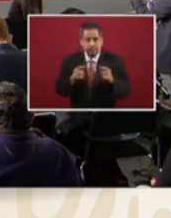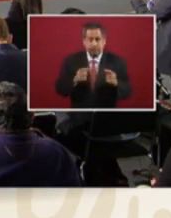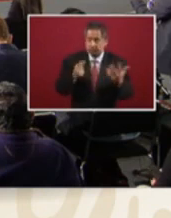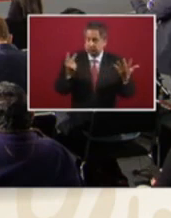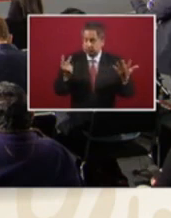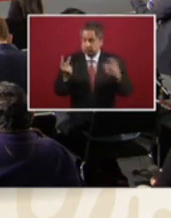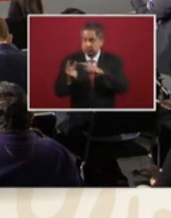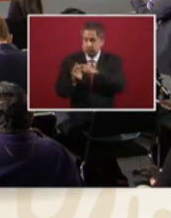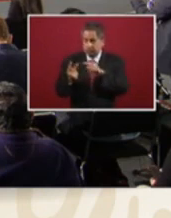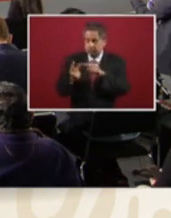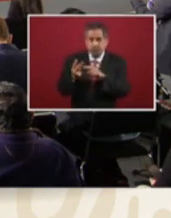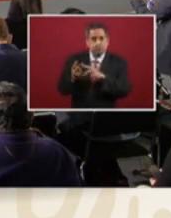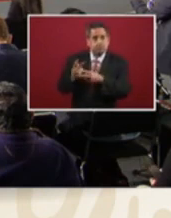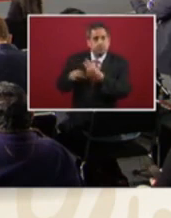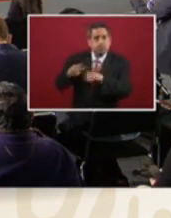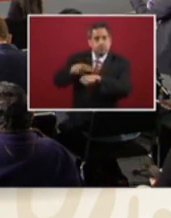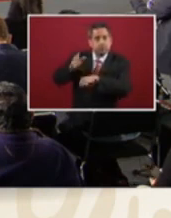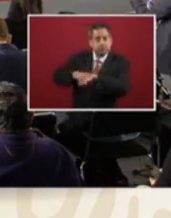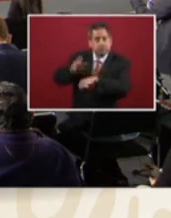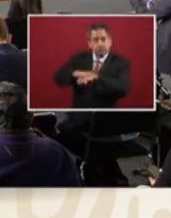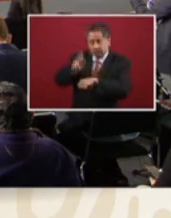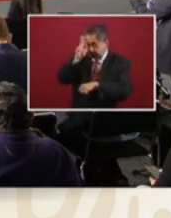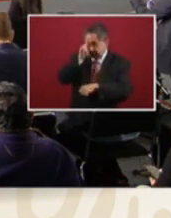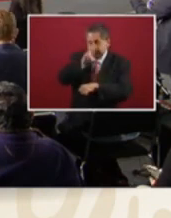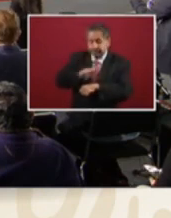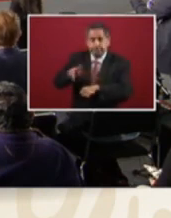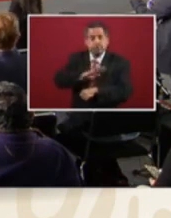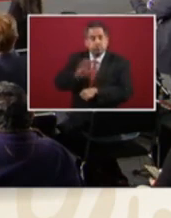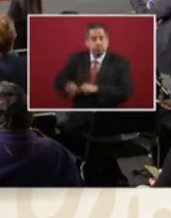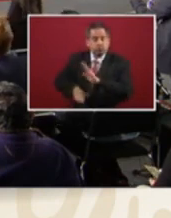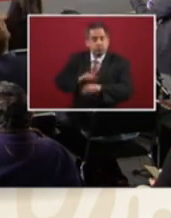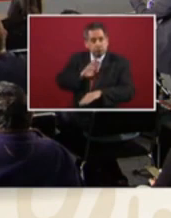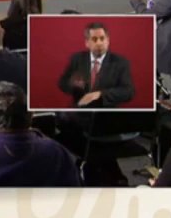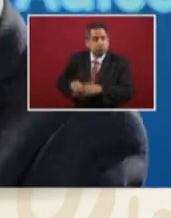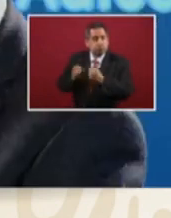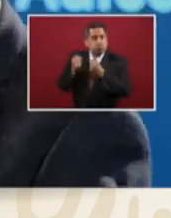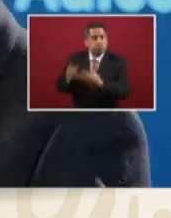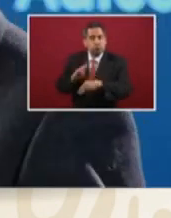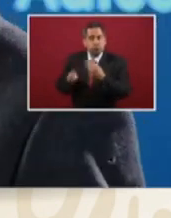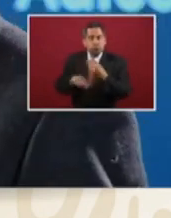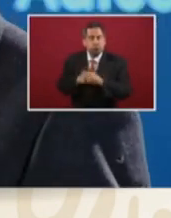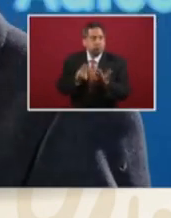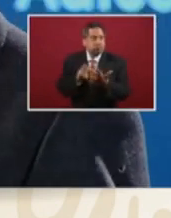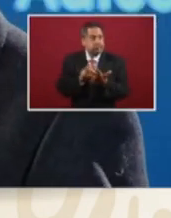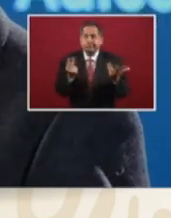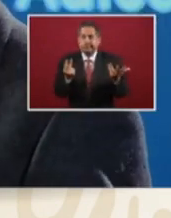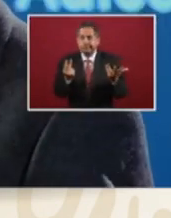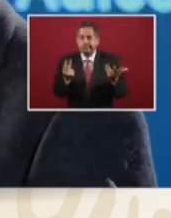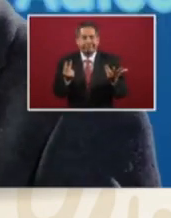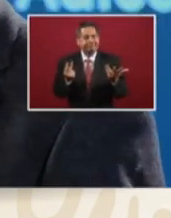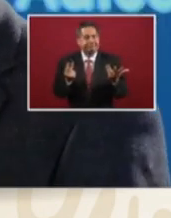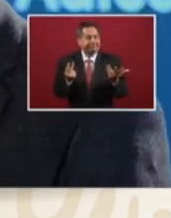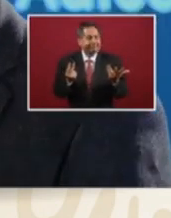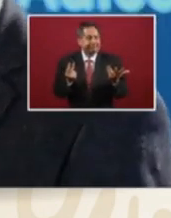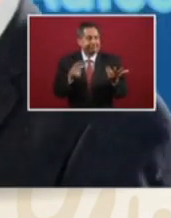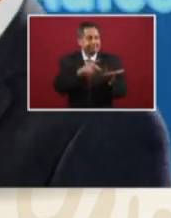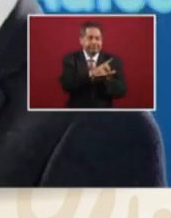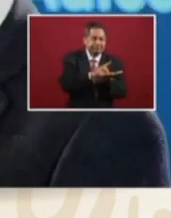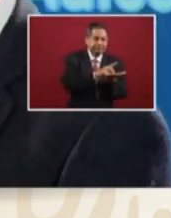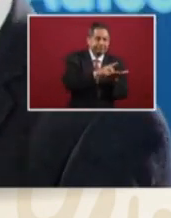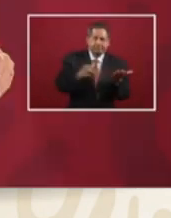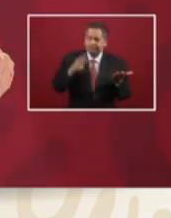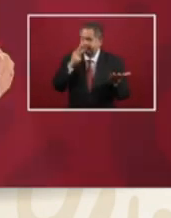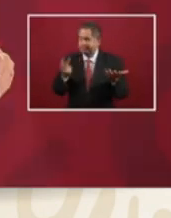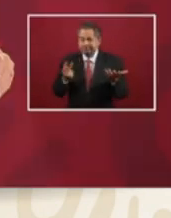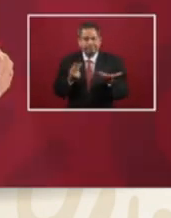sustancias que más muertes y enfermedades causan en México y en todo el mundo, y el hacer esta distinción es un vicio que no nos ayuda. En realidad